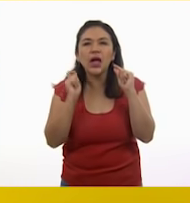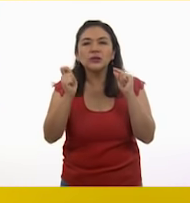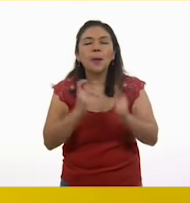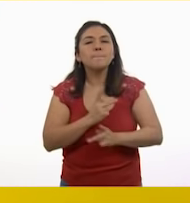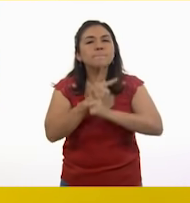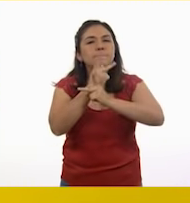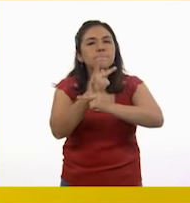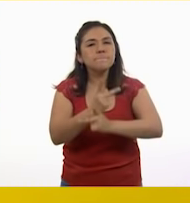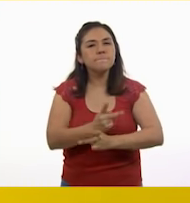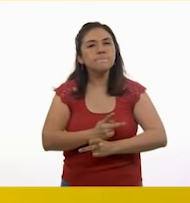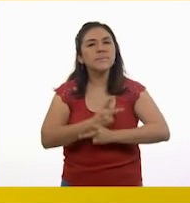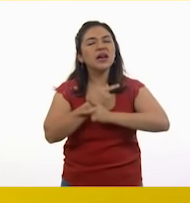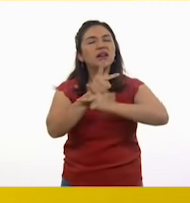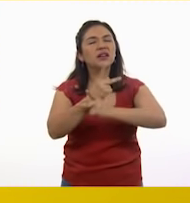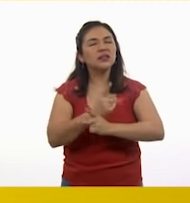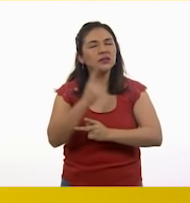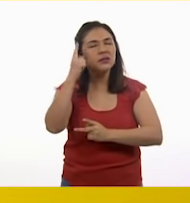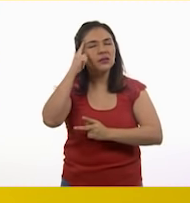autocontrol